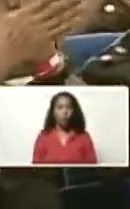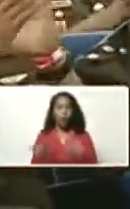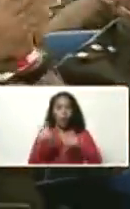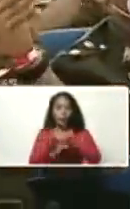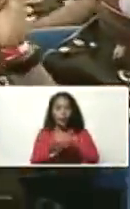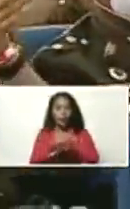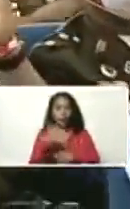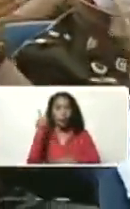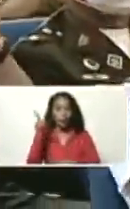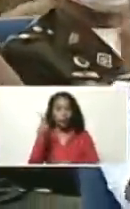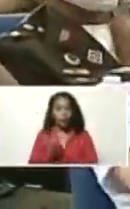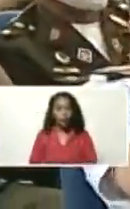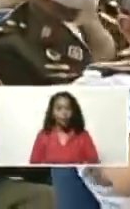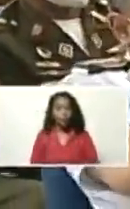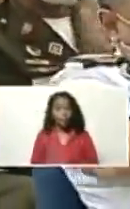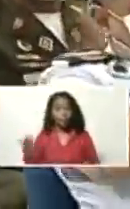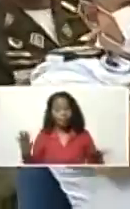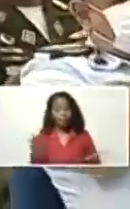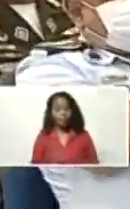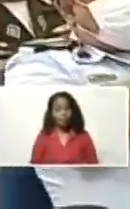Inclusive, Ernesto.